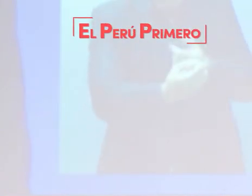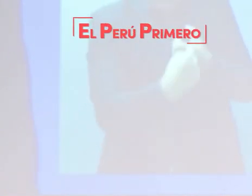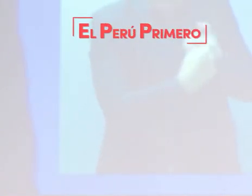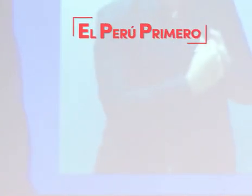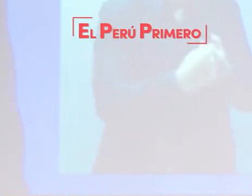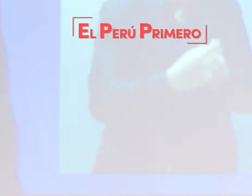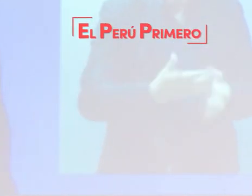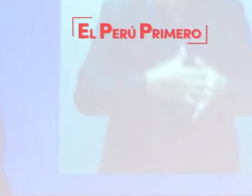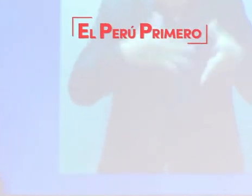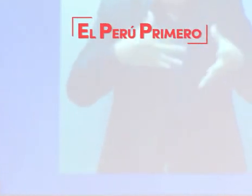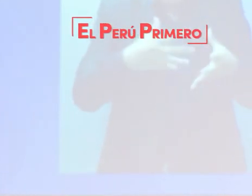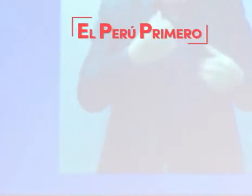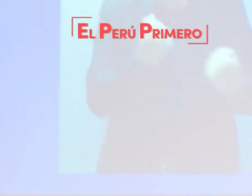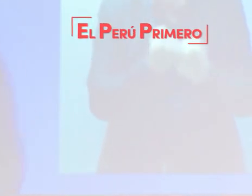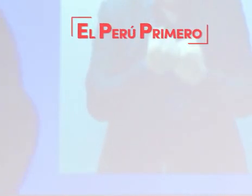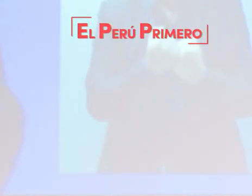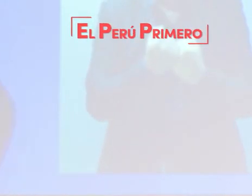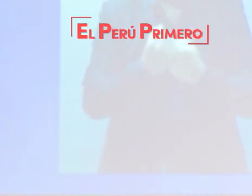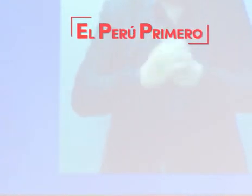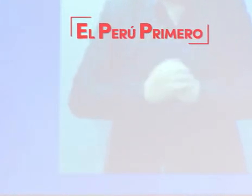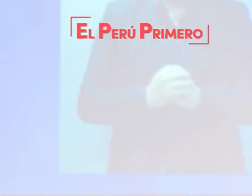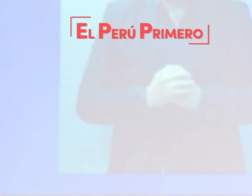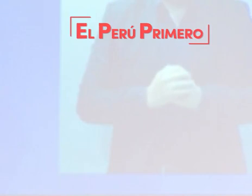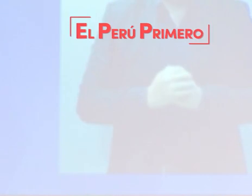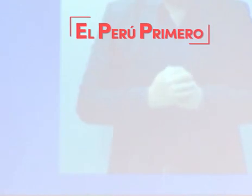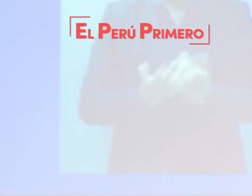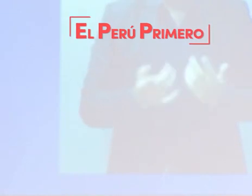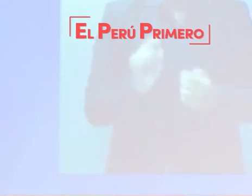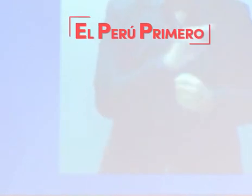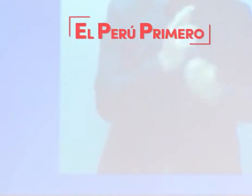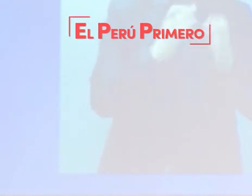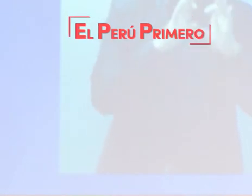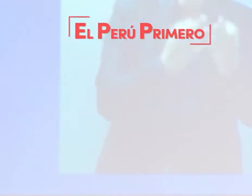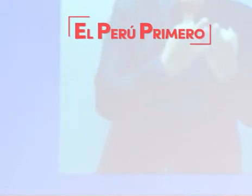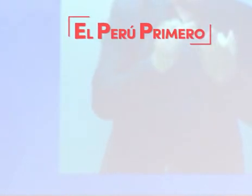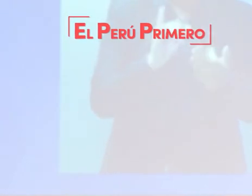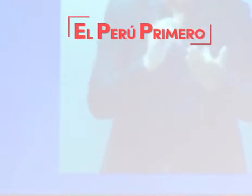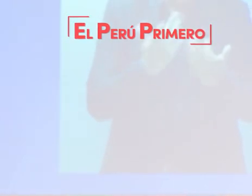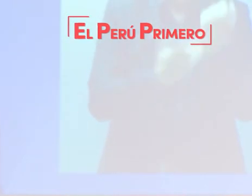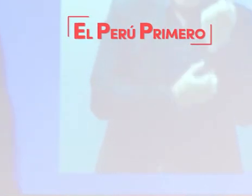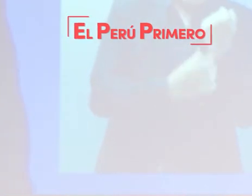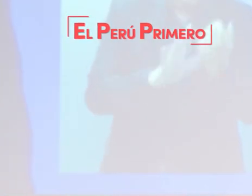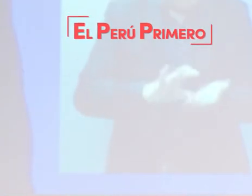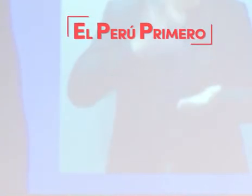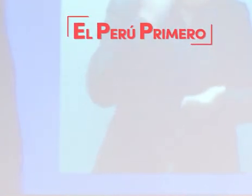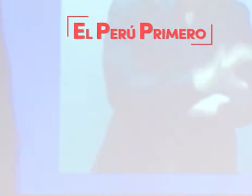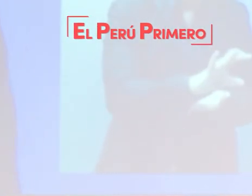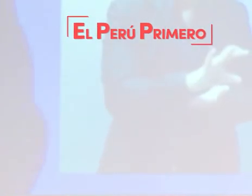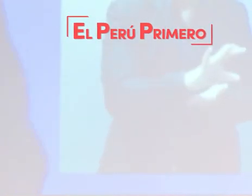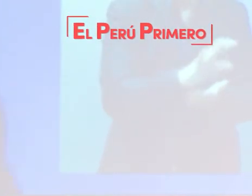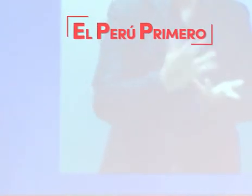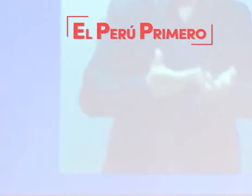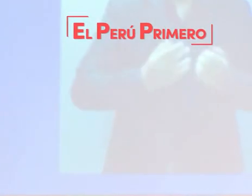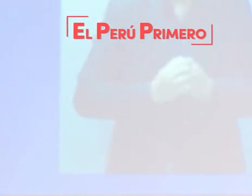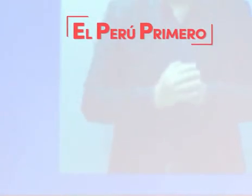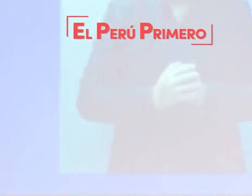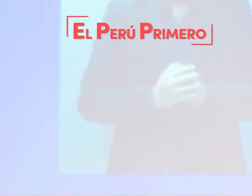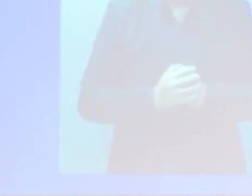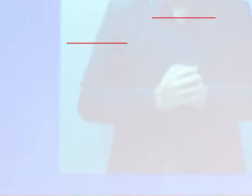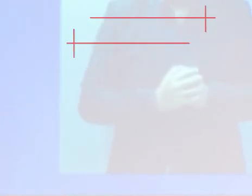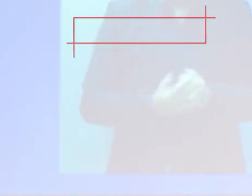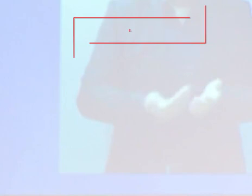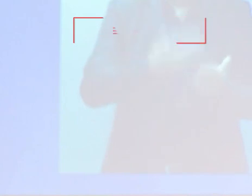peruanos y más familias logren salir de la pobreza. Pero mientras que ello